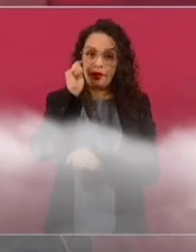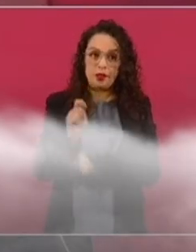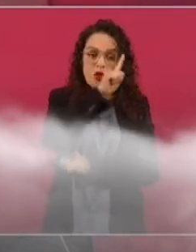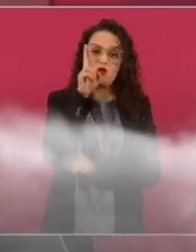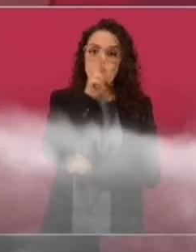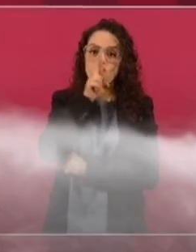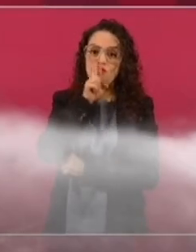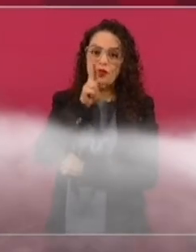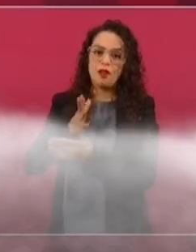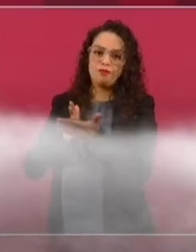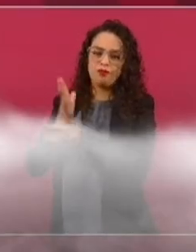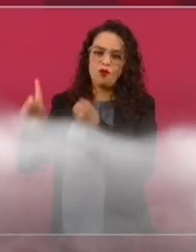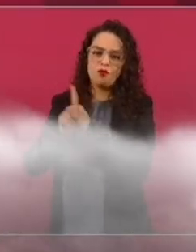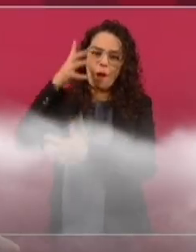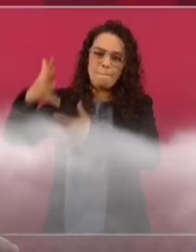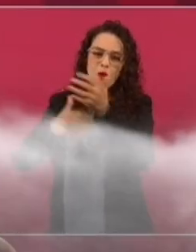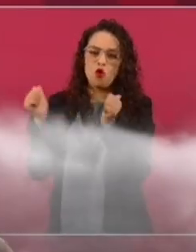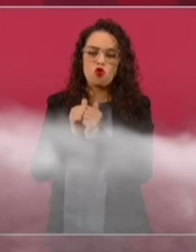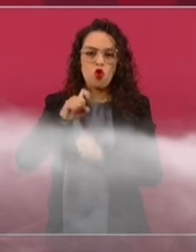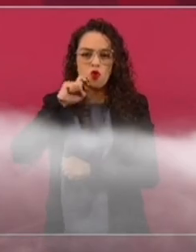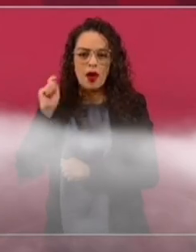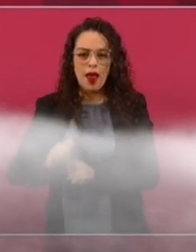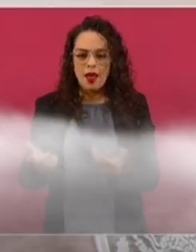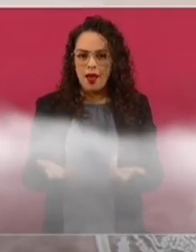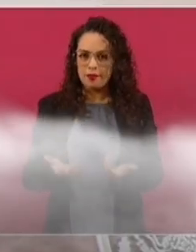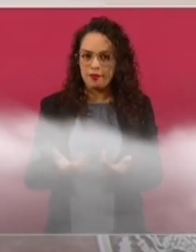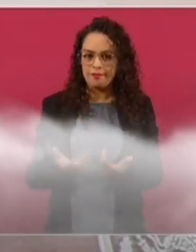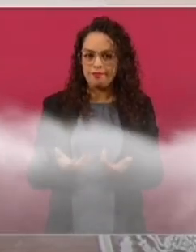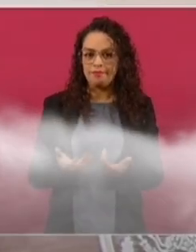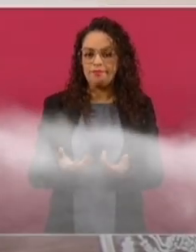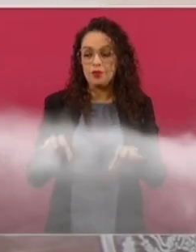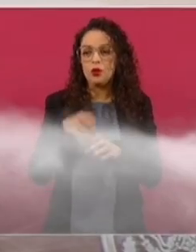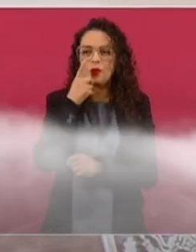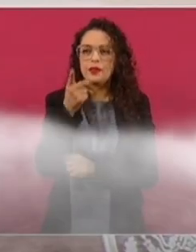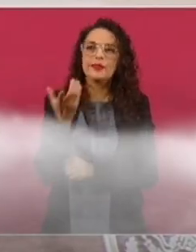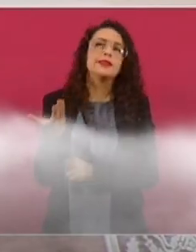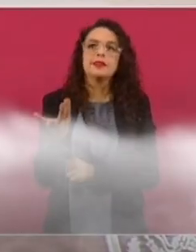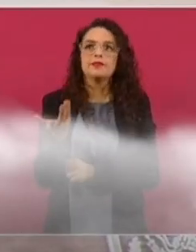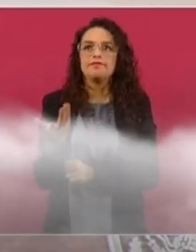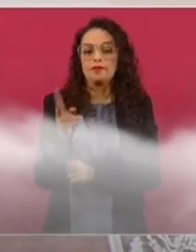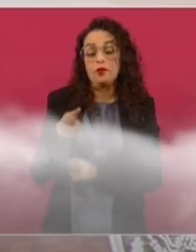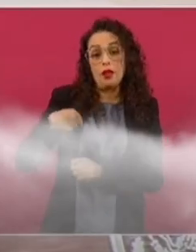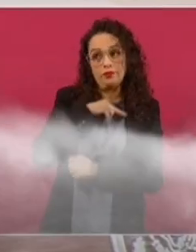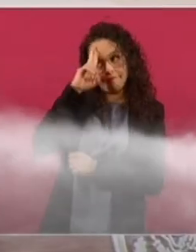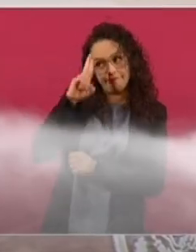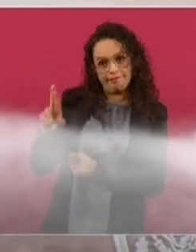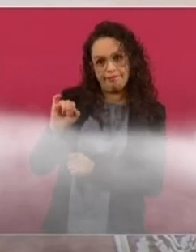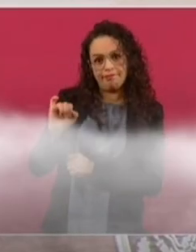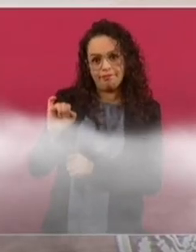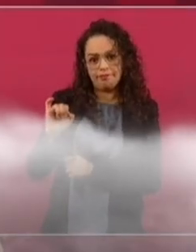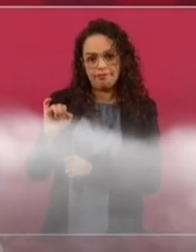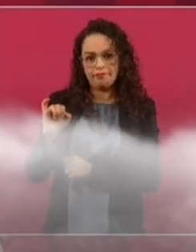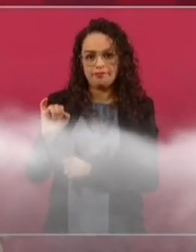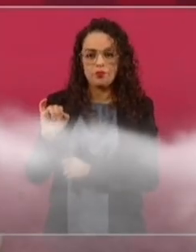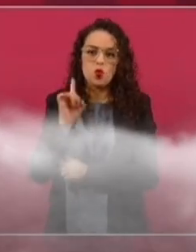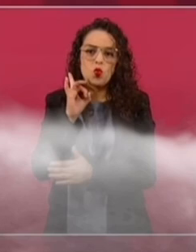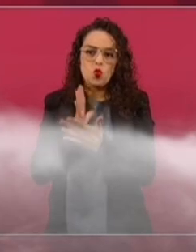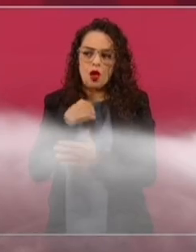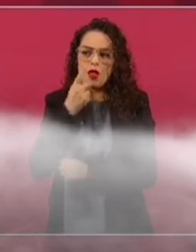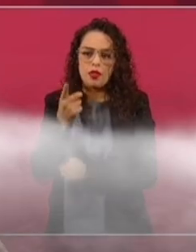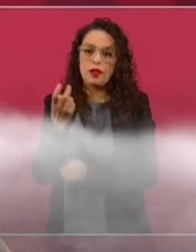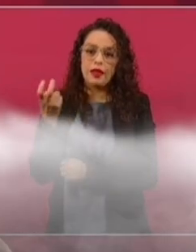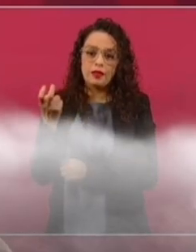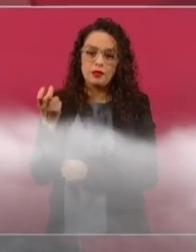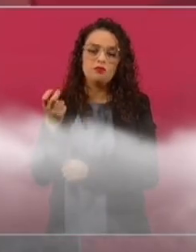Rusia a Ucrania, o la guerra de Ucrania, para decirlo de la mejor manera, porque nosotros en eso pues somos muy respetuosos. Lo único que podemos decir es que se